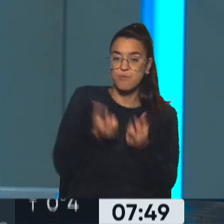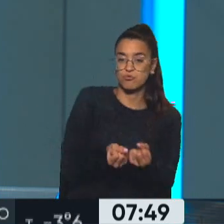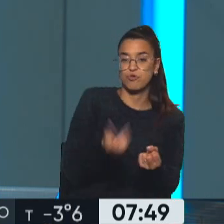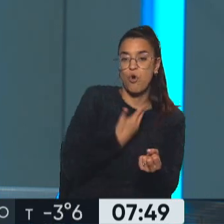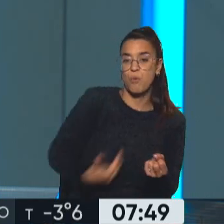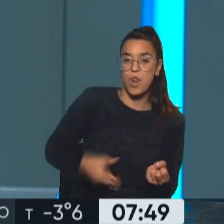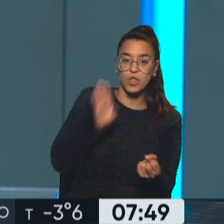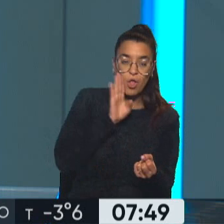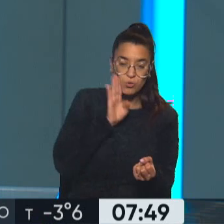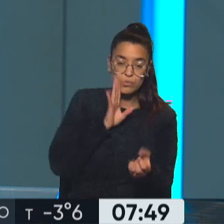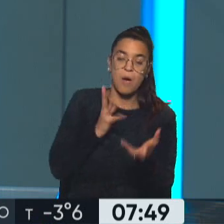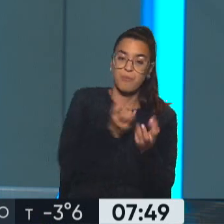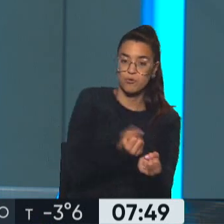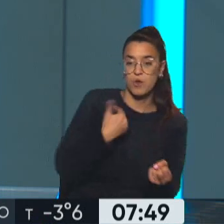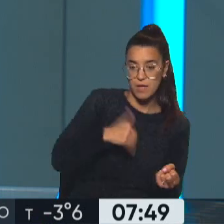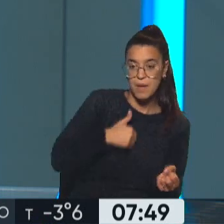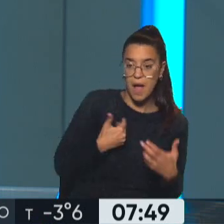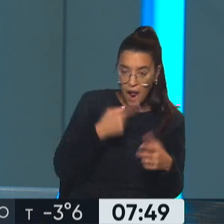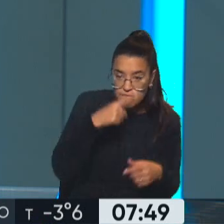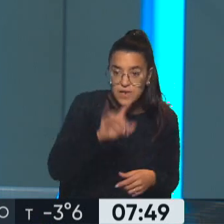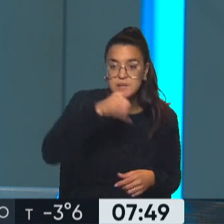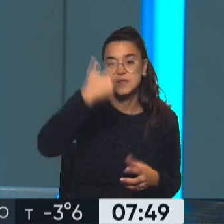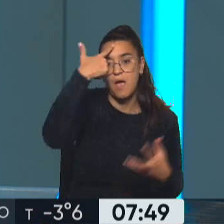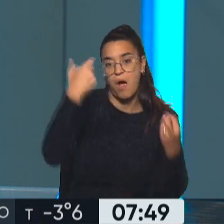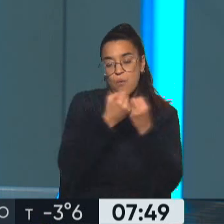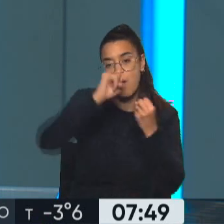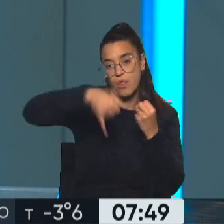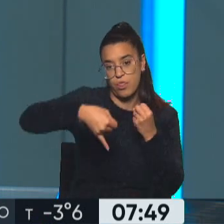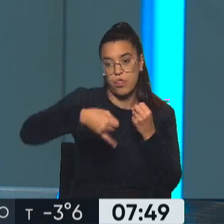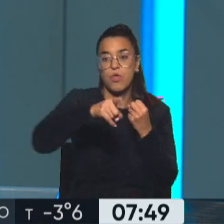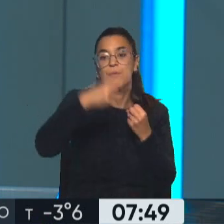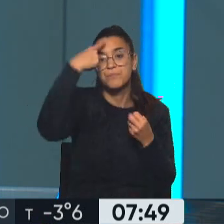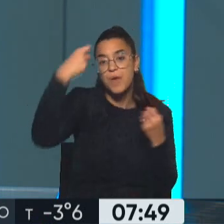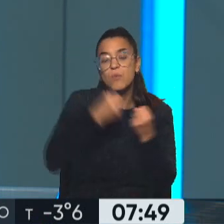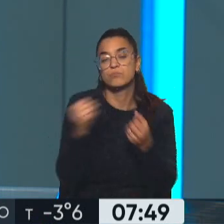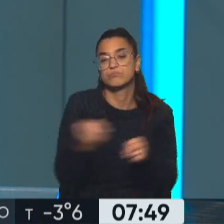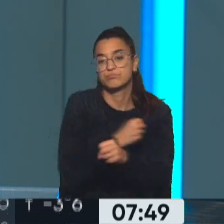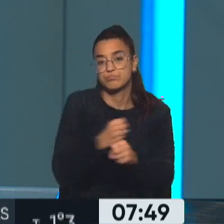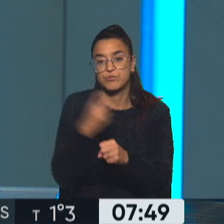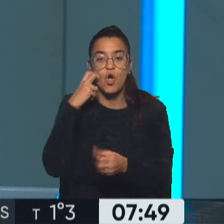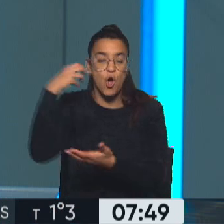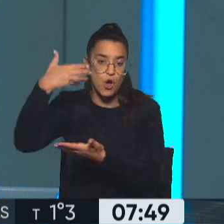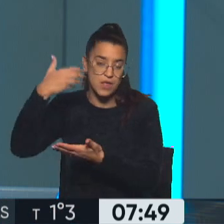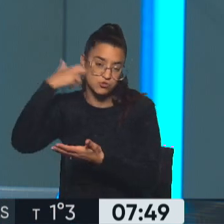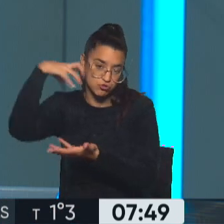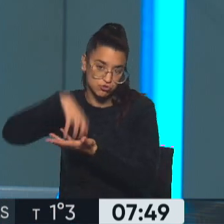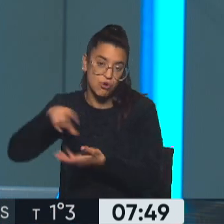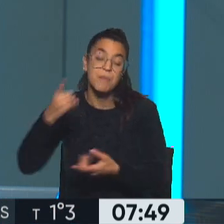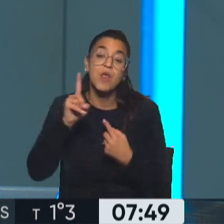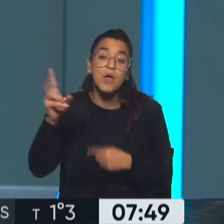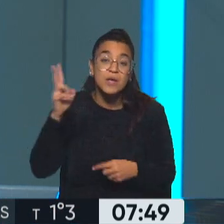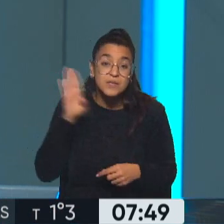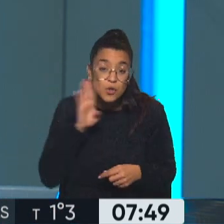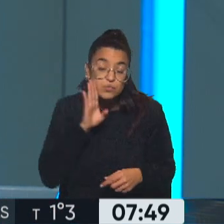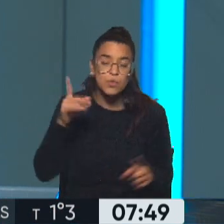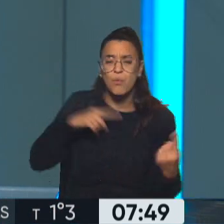gobierno de los Estados Unidos a la Argentina para finalmente llegar a un acuerdo y que este acuerdo sea aprobado por el Congreso. En cuanto a Estados Unidos y